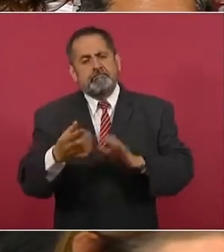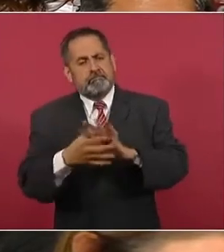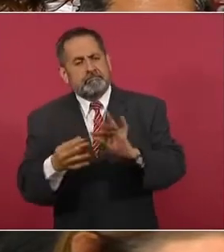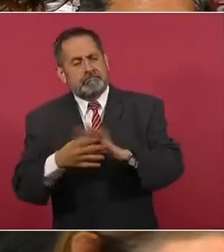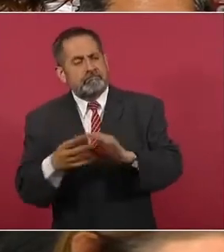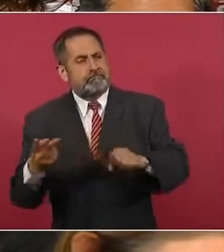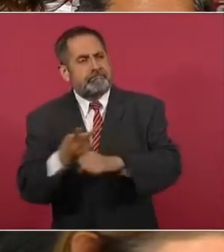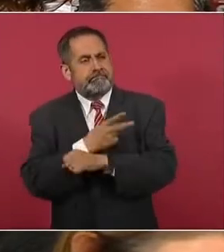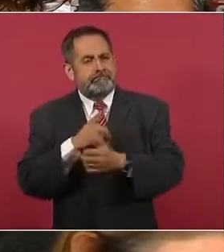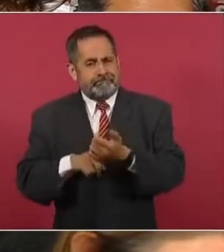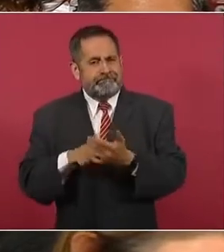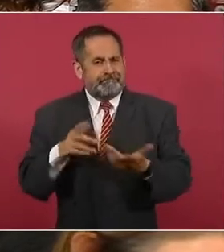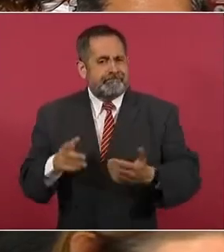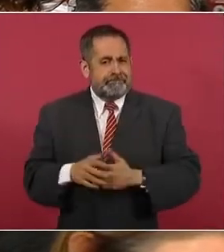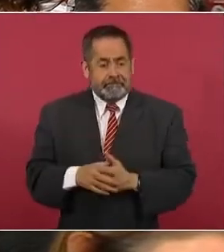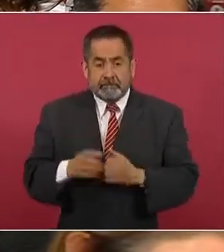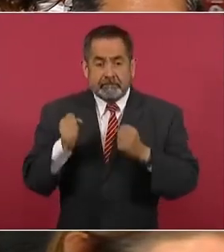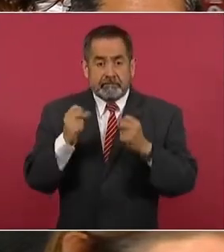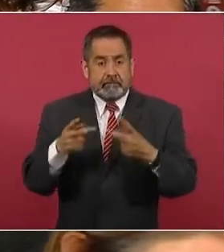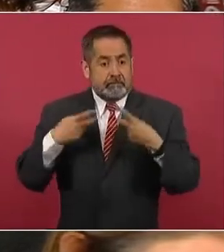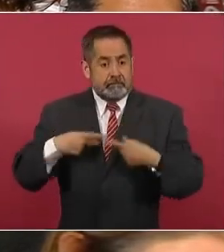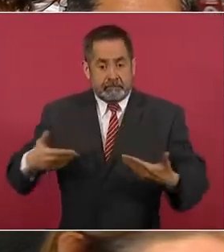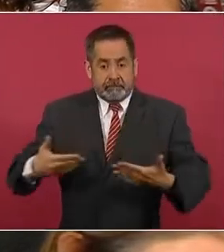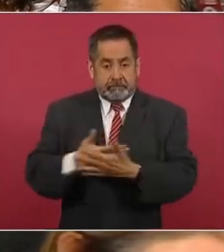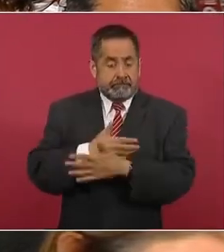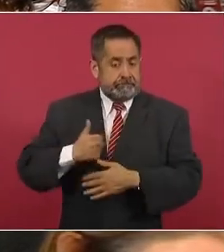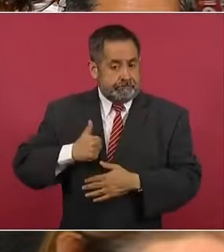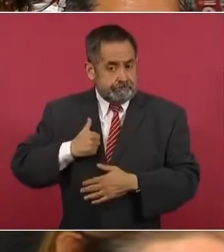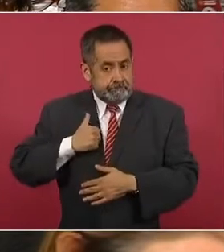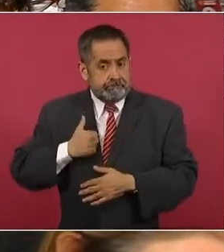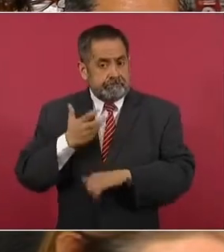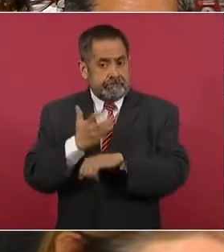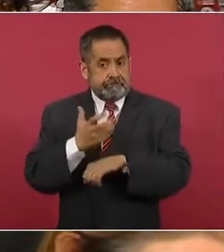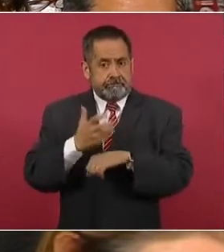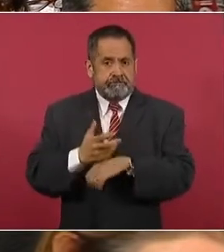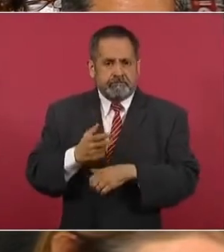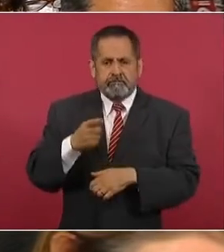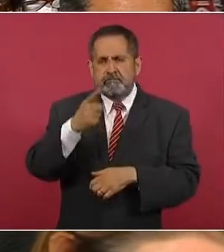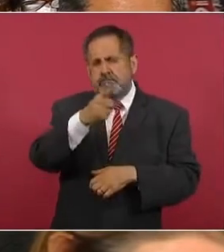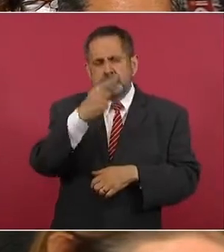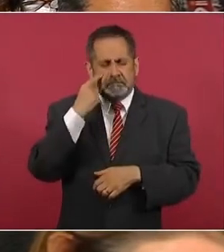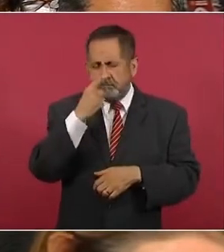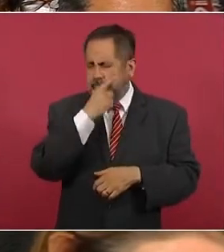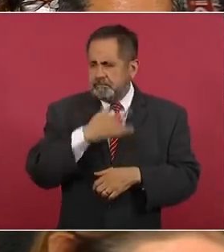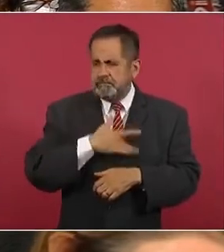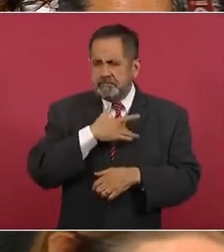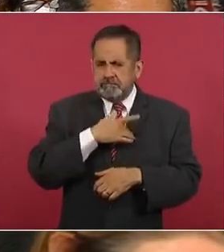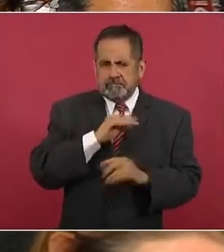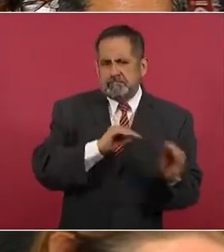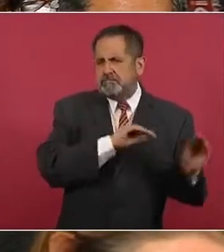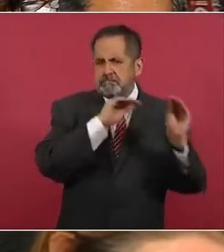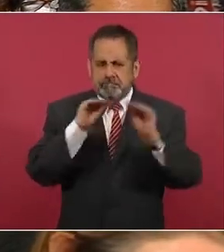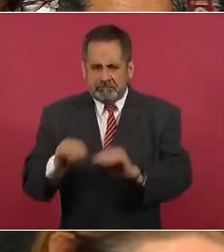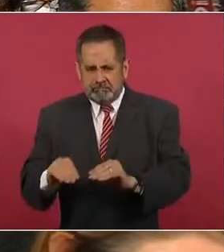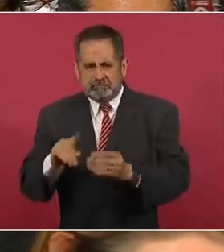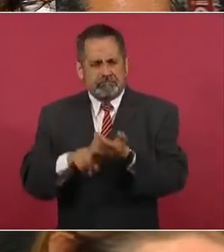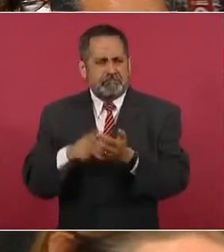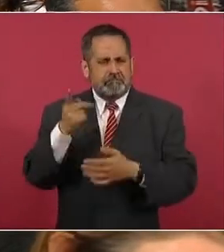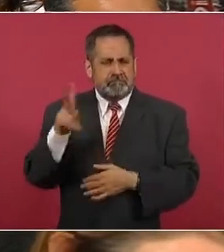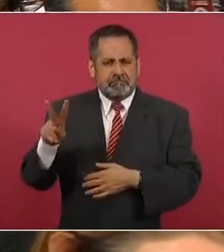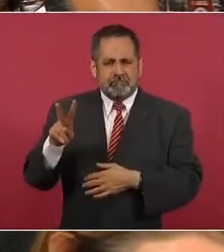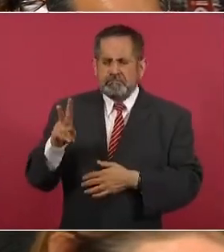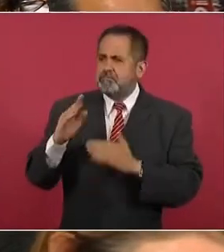Hay muchos ciudadanos canadienses, estadounidenses que decidieron invertir en Vallarta, pasar sus